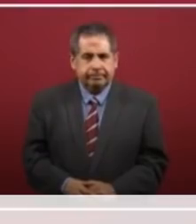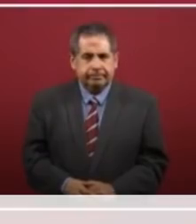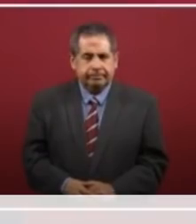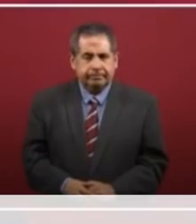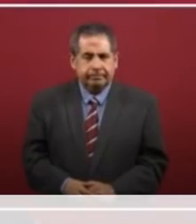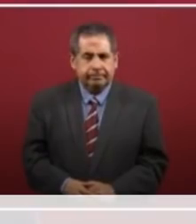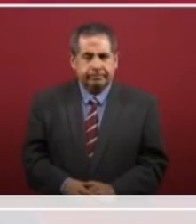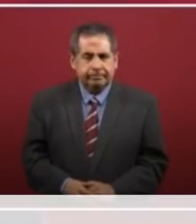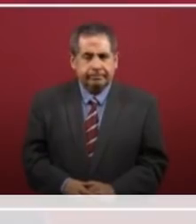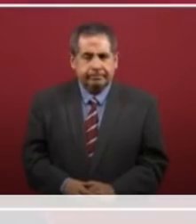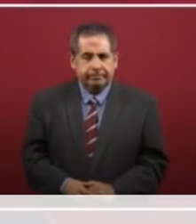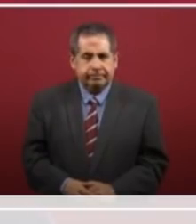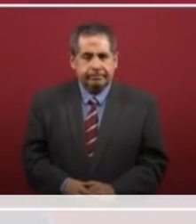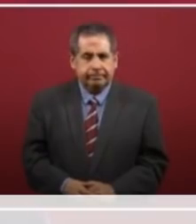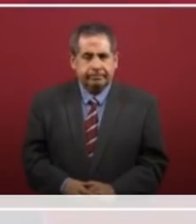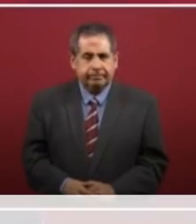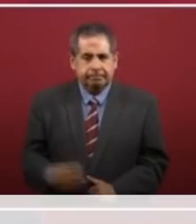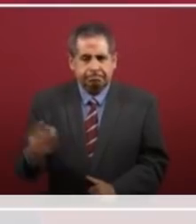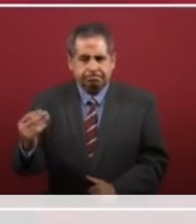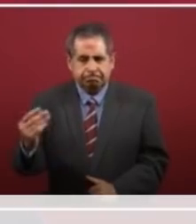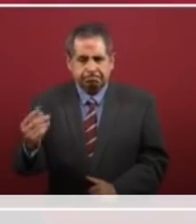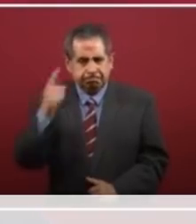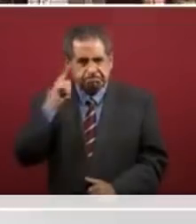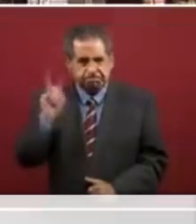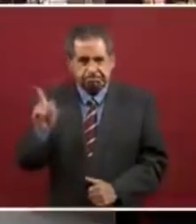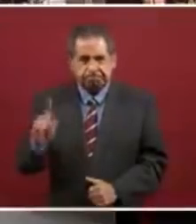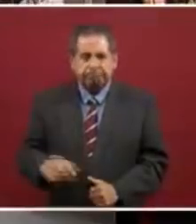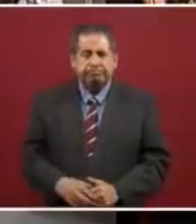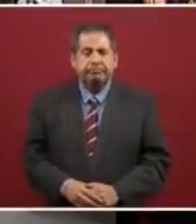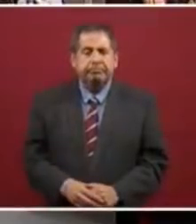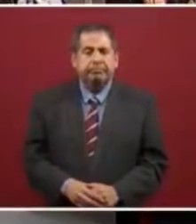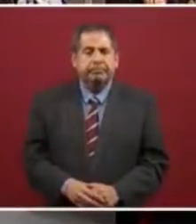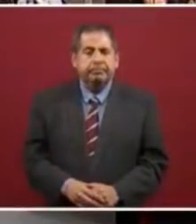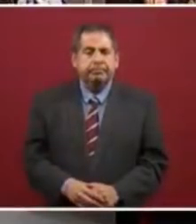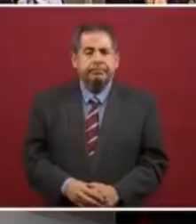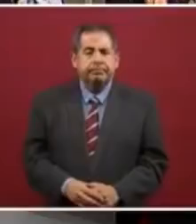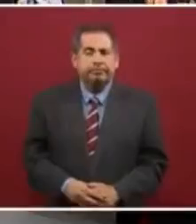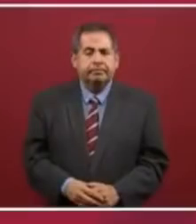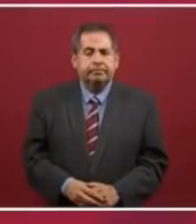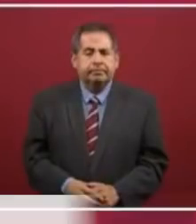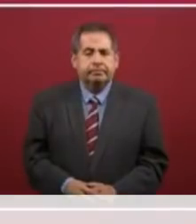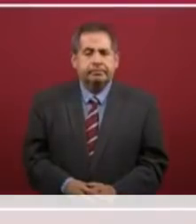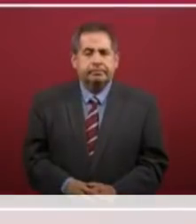Es interpretado que es una moneda de cambio, se despliegue la guardia.